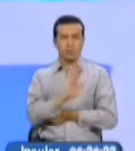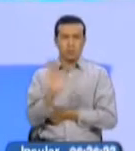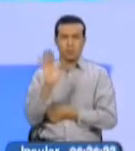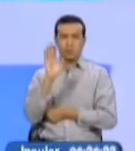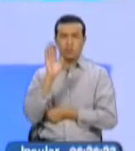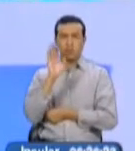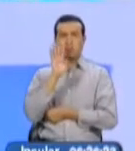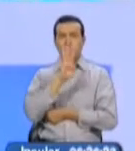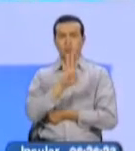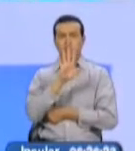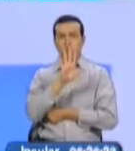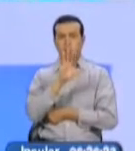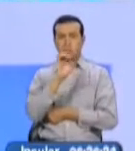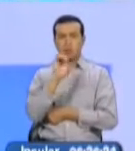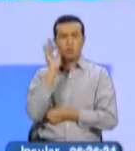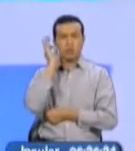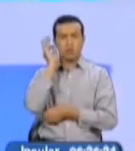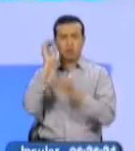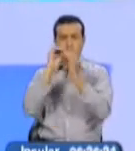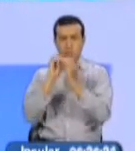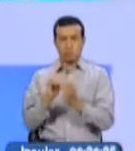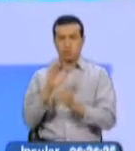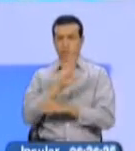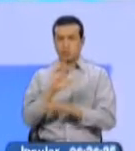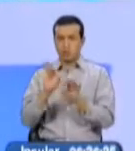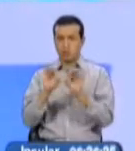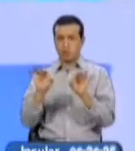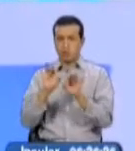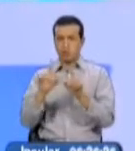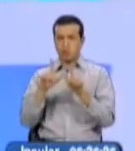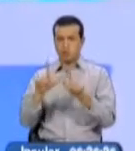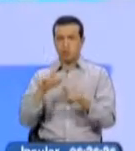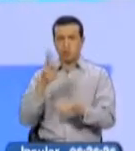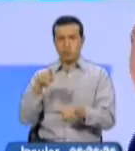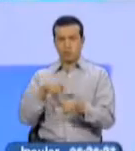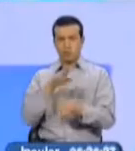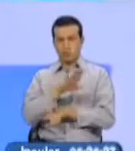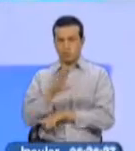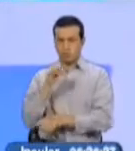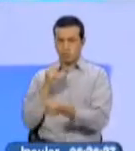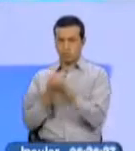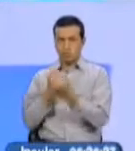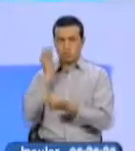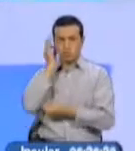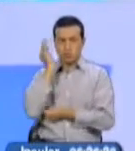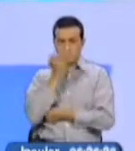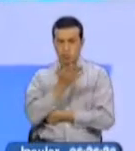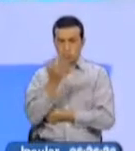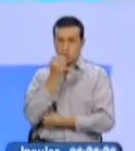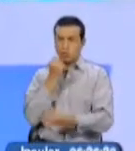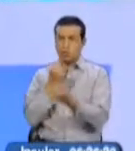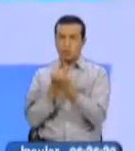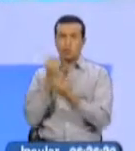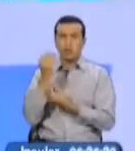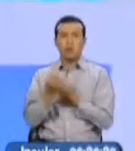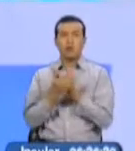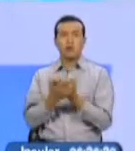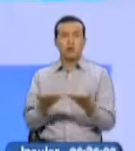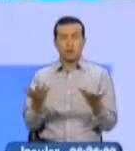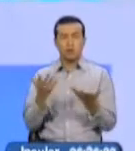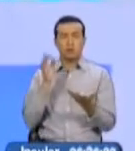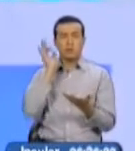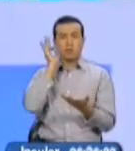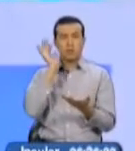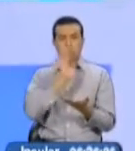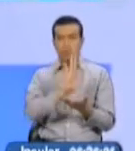formaron 450 mujeres tienen su licencia profesional y justamente las mujeres donde apoyamos nosotros a las